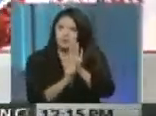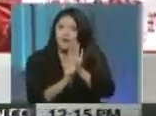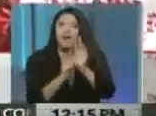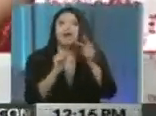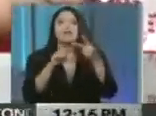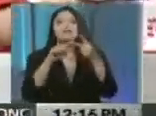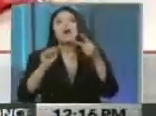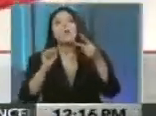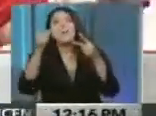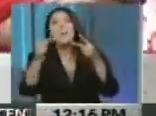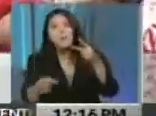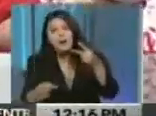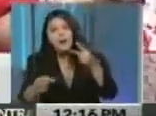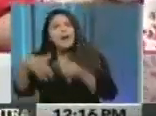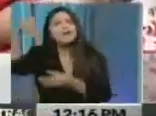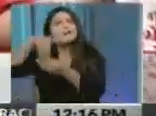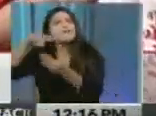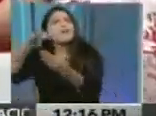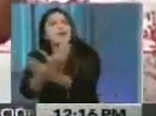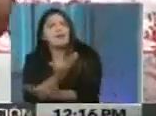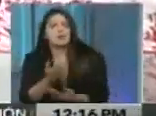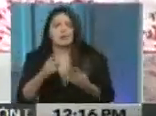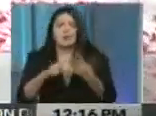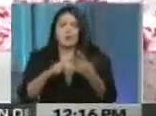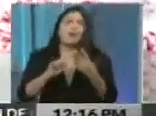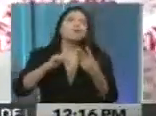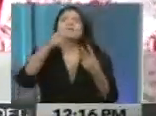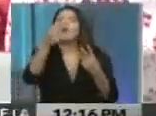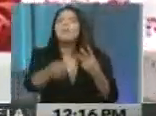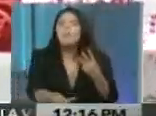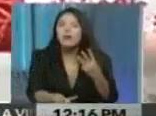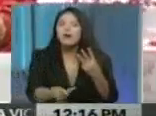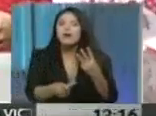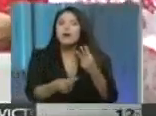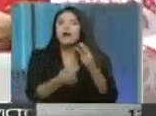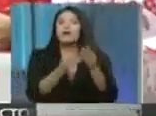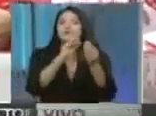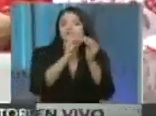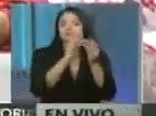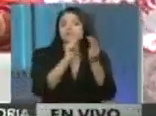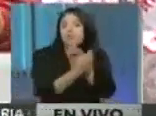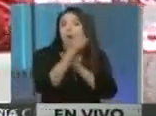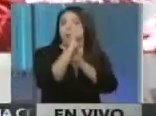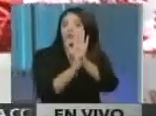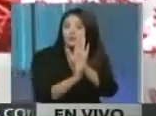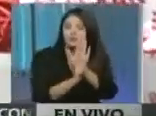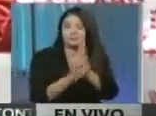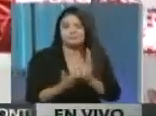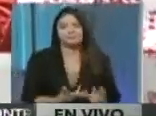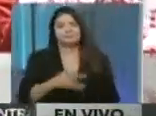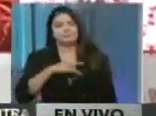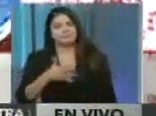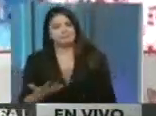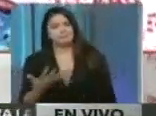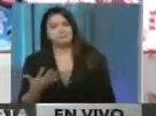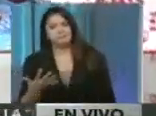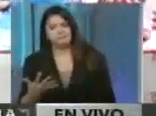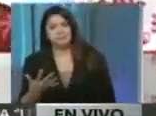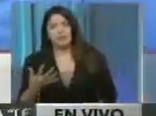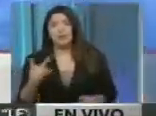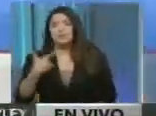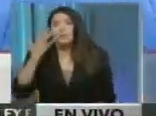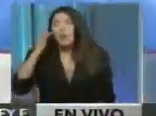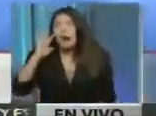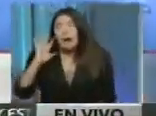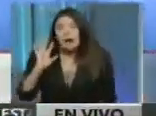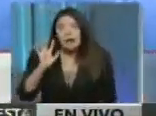Después decían que era referéndum, después que era constituyente, Y luego, creo yo que